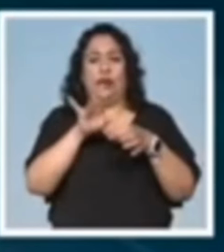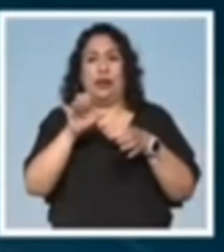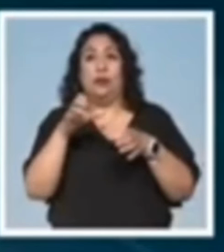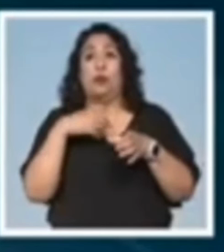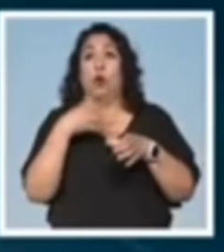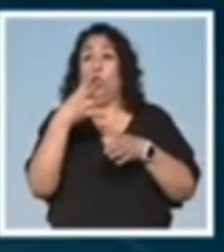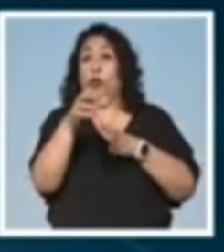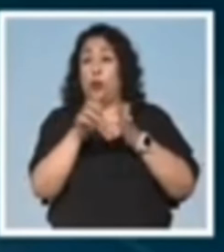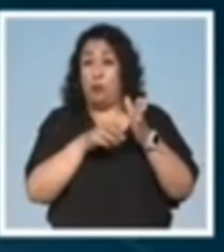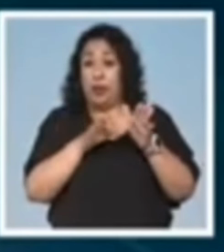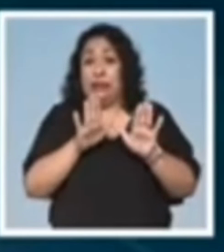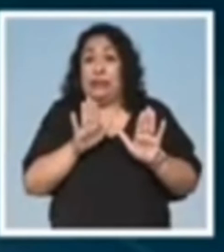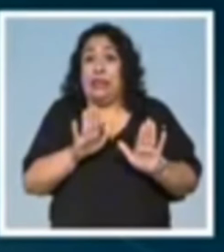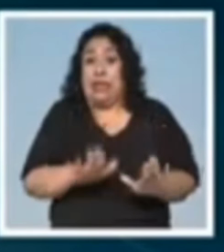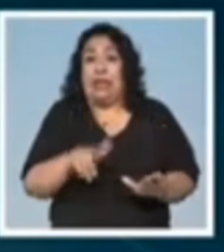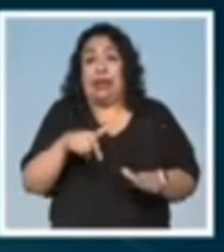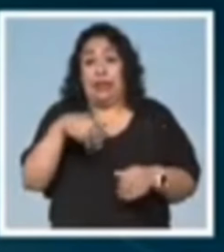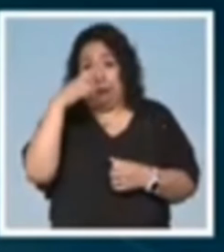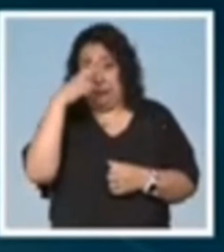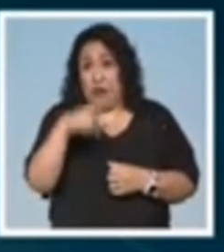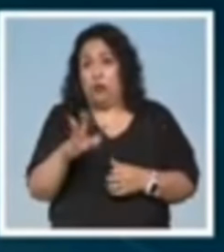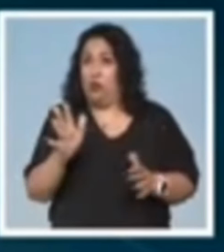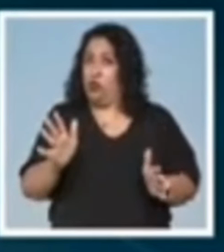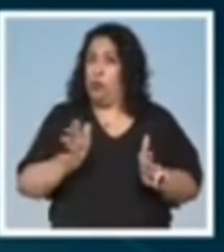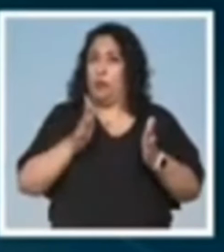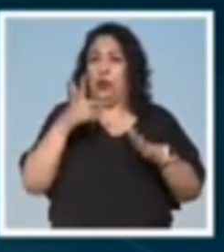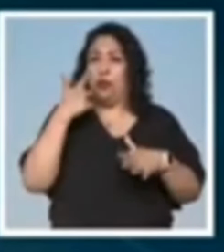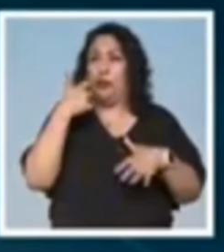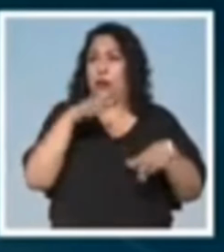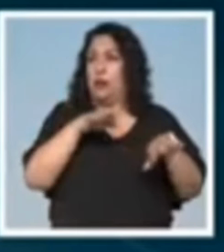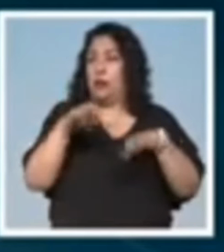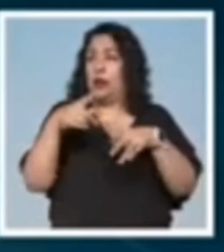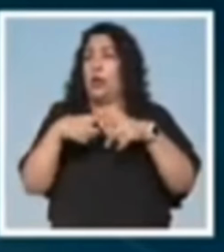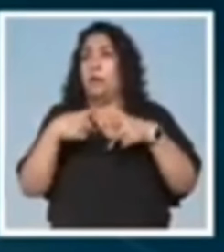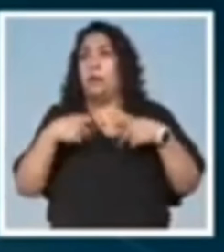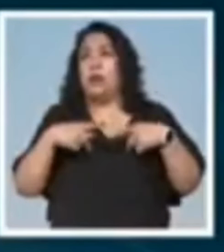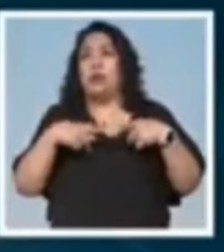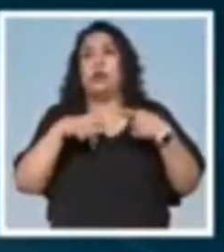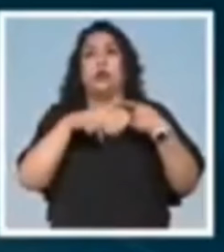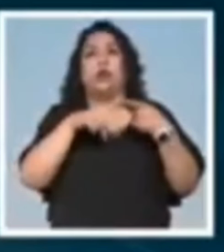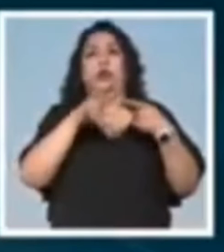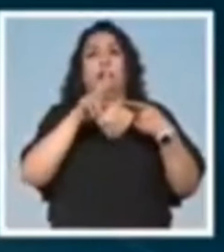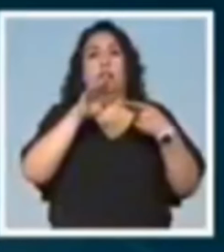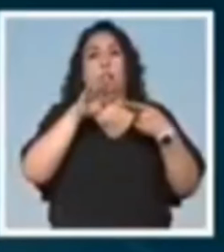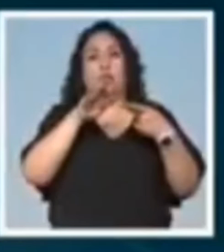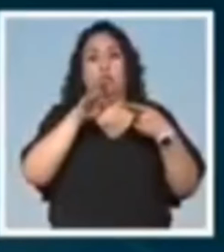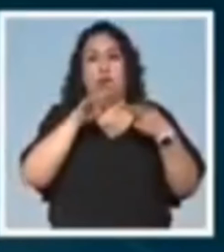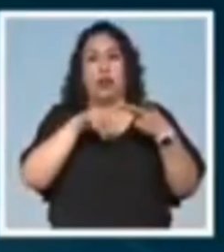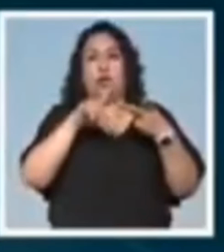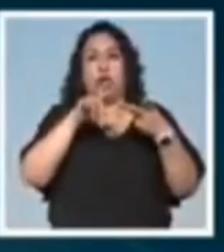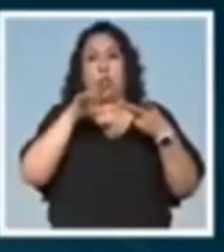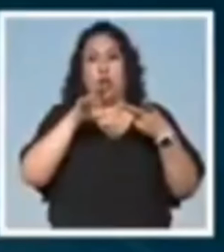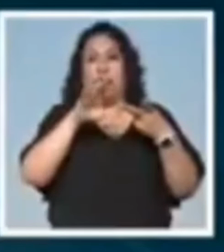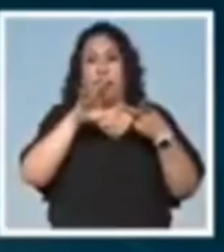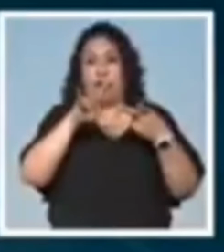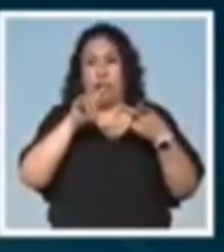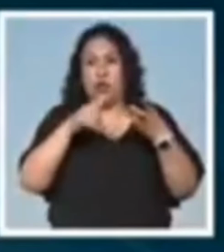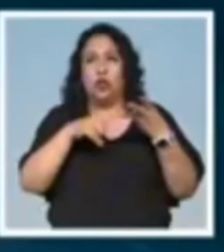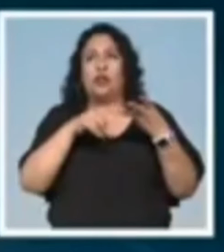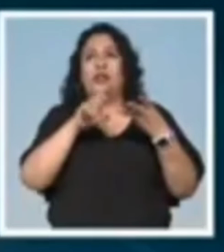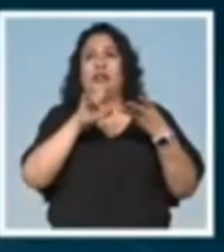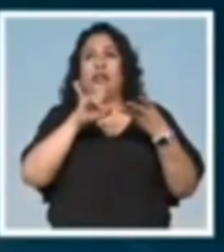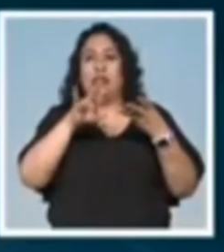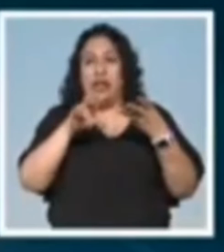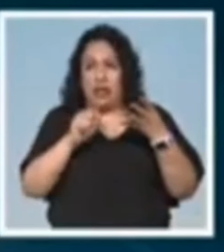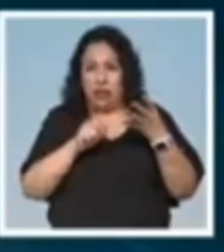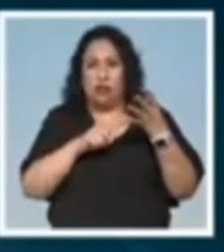los 4 meses que permaneció en nuestro país, se sorprendió al ver el trabajo de artistas como Remedios Varo, Leonora Carrington, David Alfaro